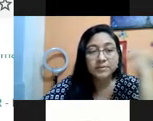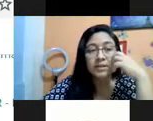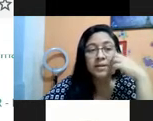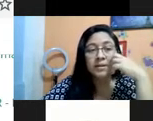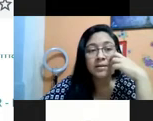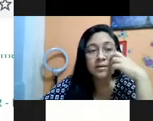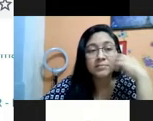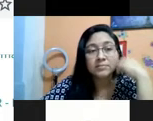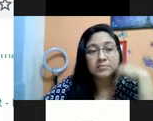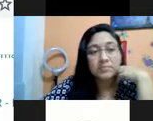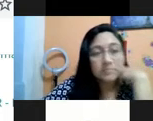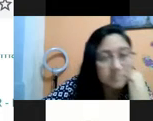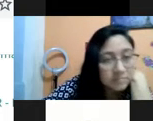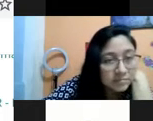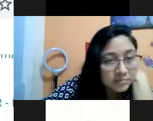Sí, aquí,